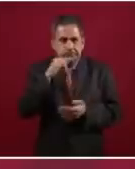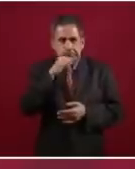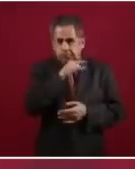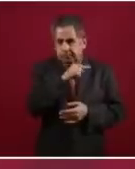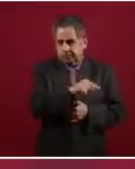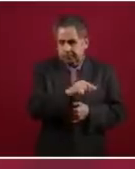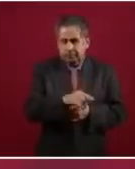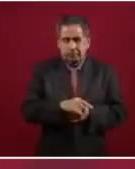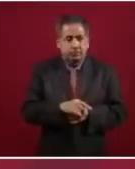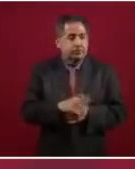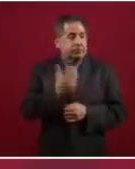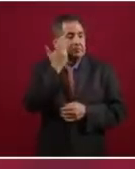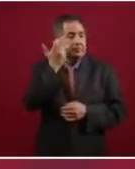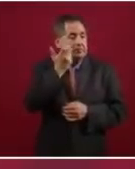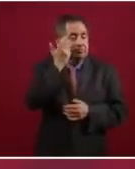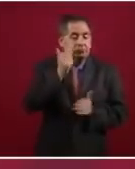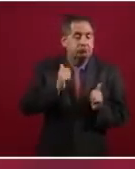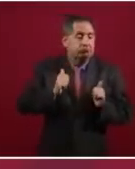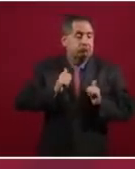chaqueta.